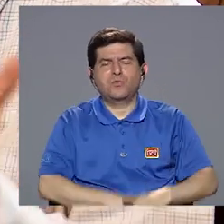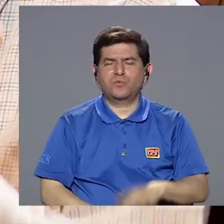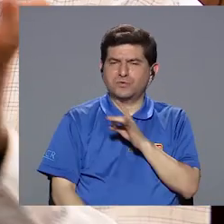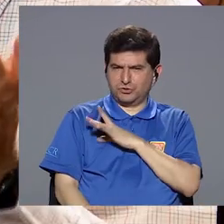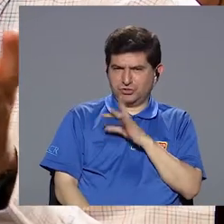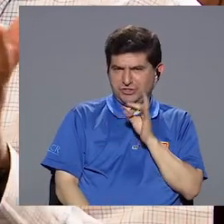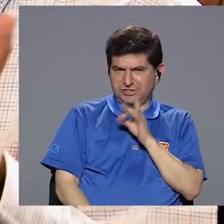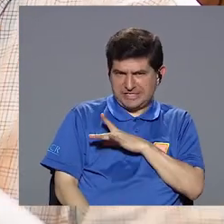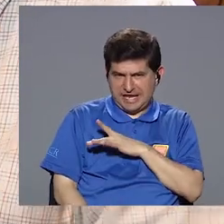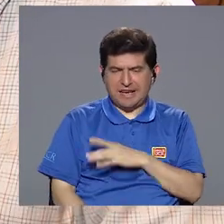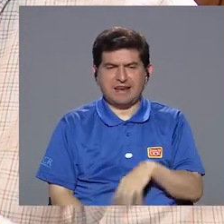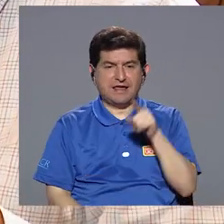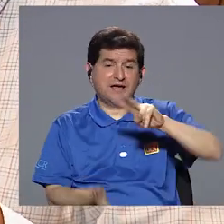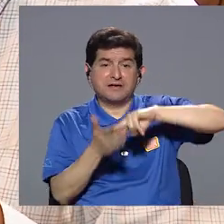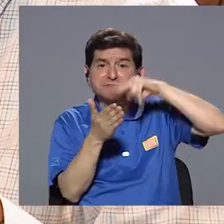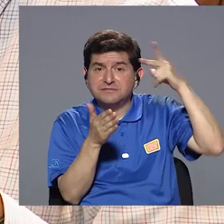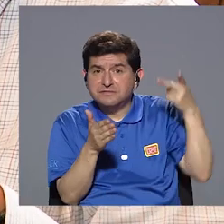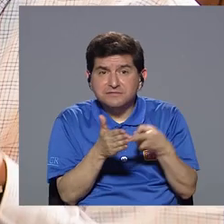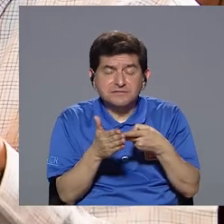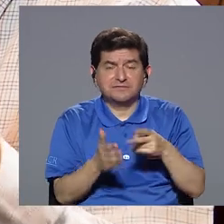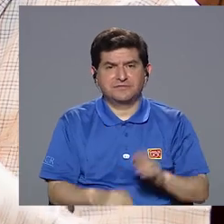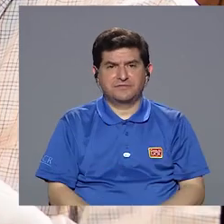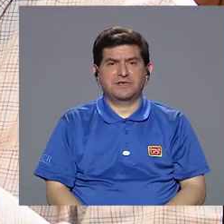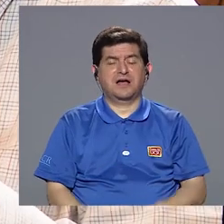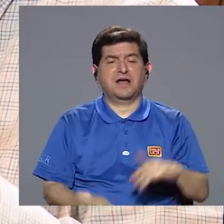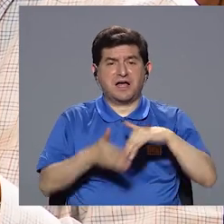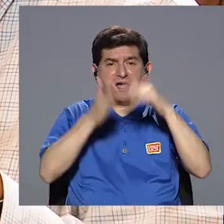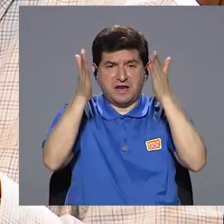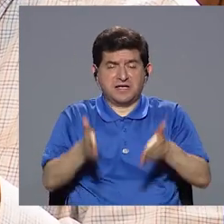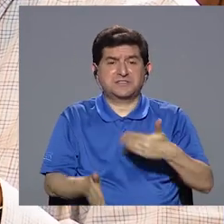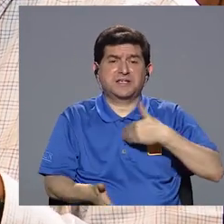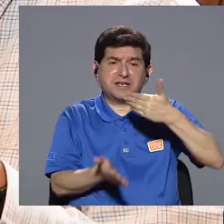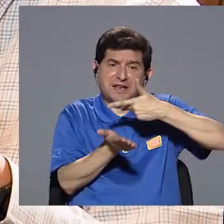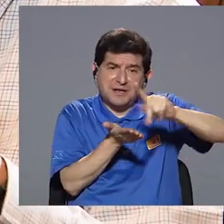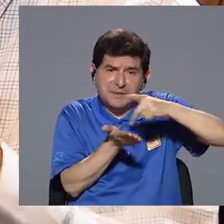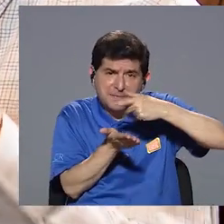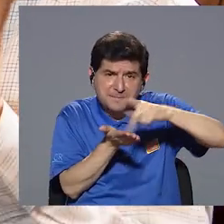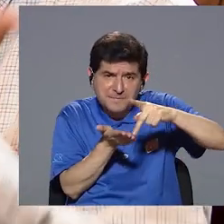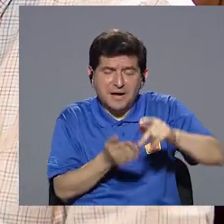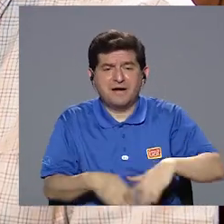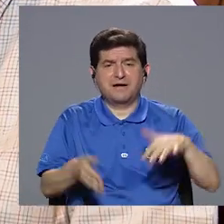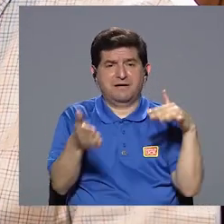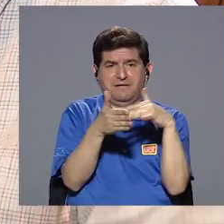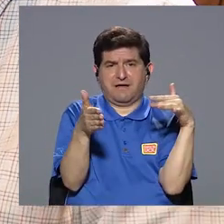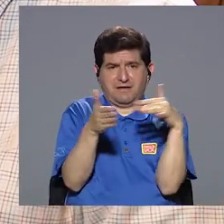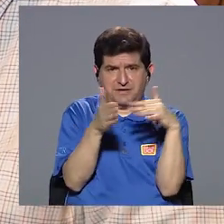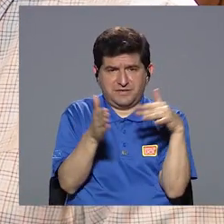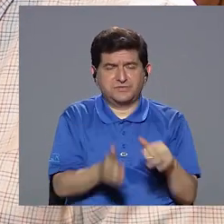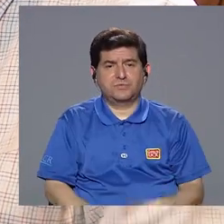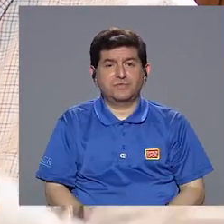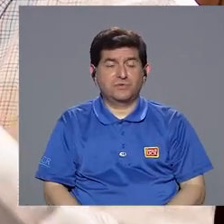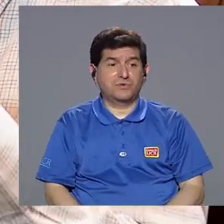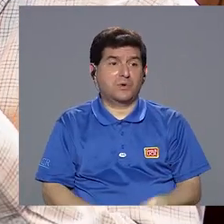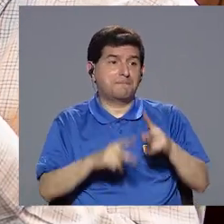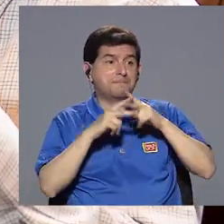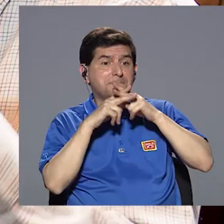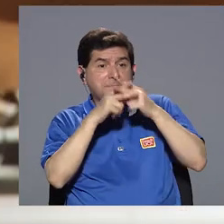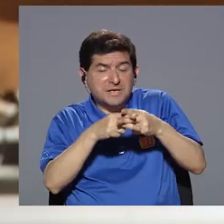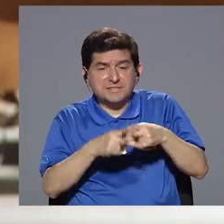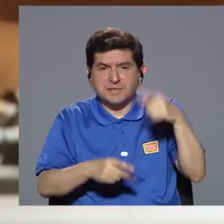algunos países por ejemplo chile este esto ha conducido por ejemplo a que los estudiantes tengan que pagar sus estudios